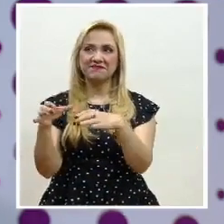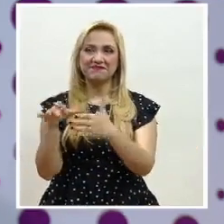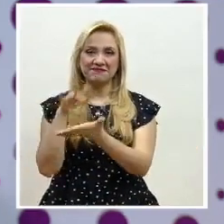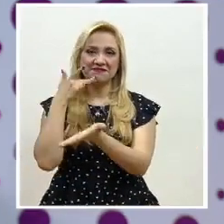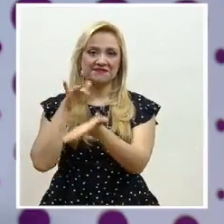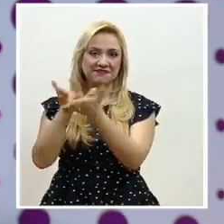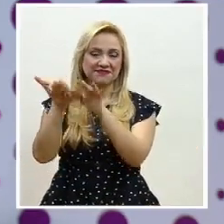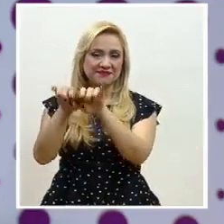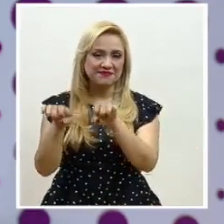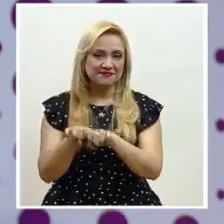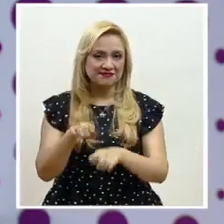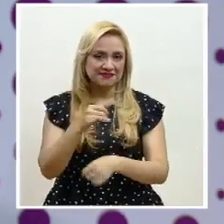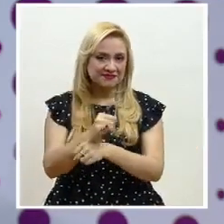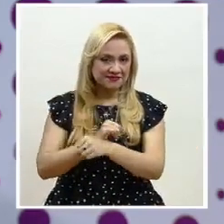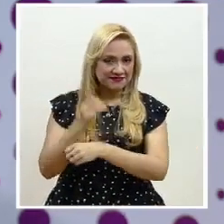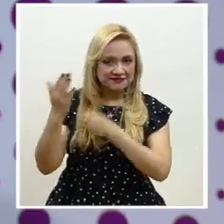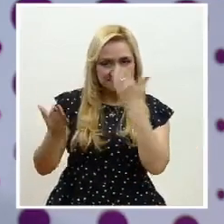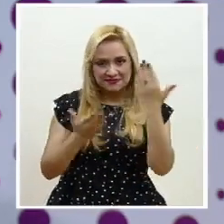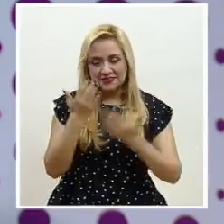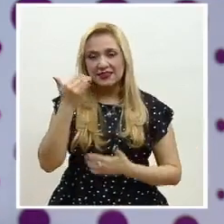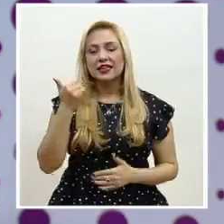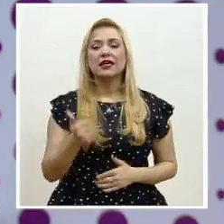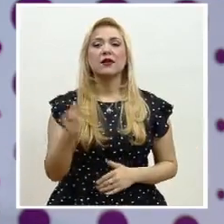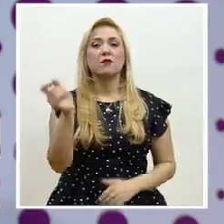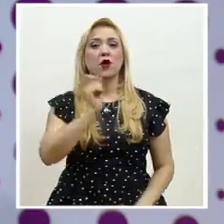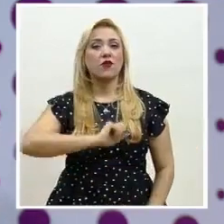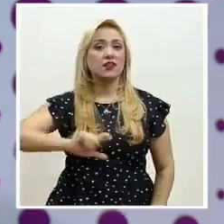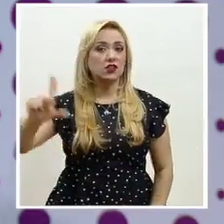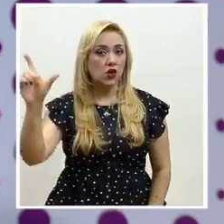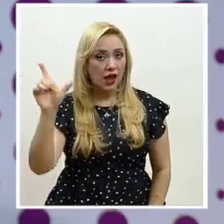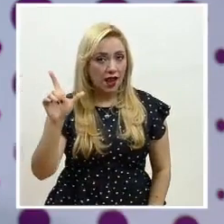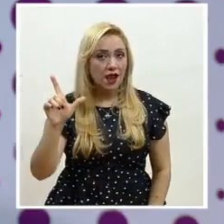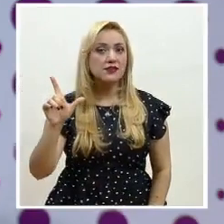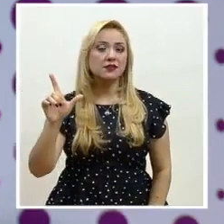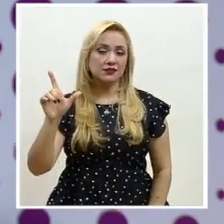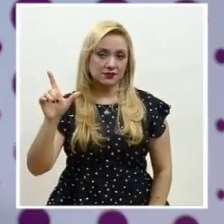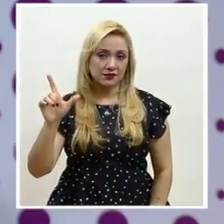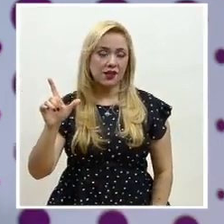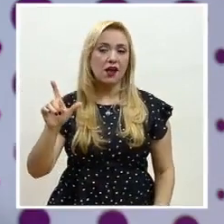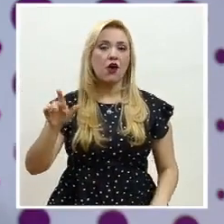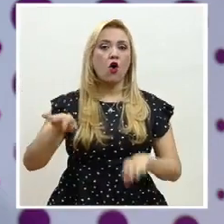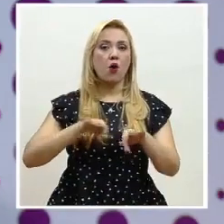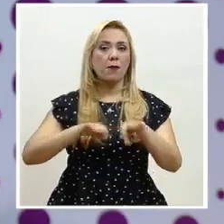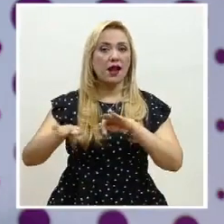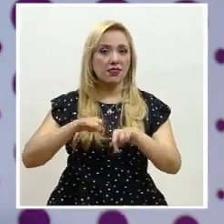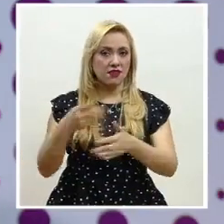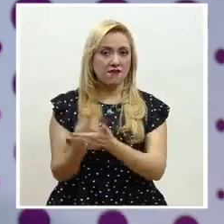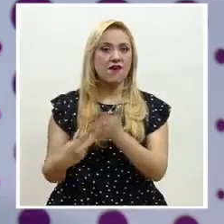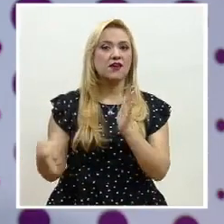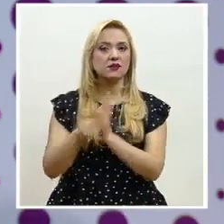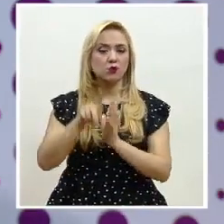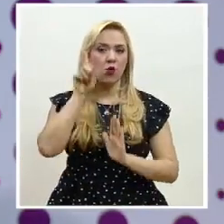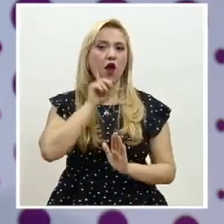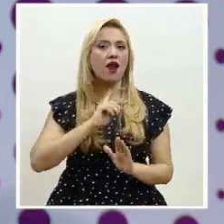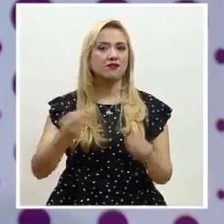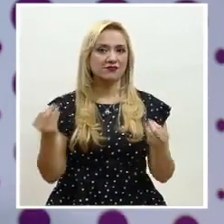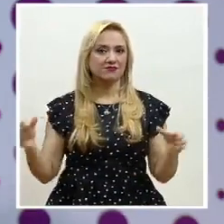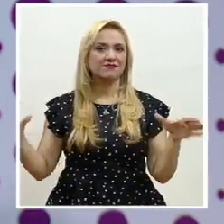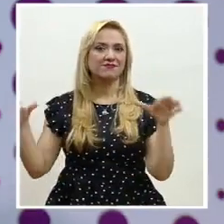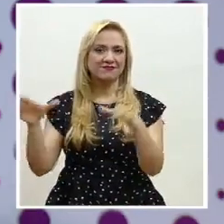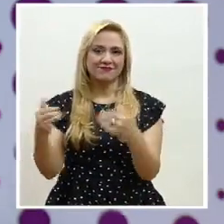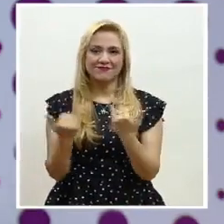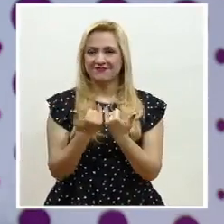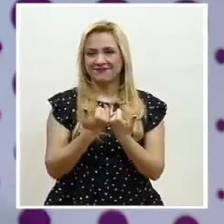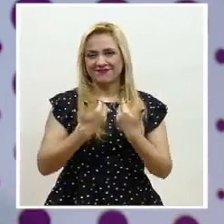cuenta. También tenemos un número importante de profesionales operativas, ¿no? que son mujeres, pero dar esa oportunidad de